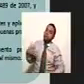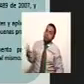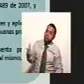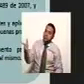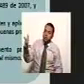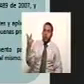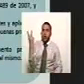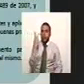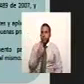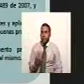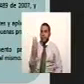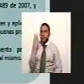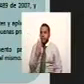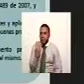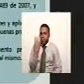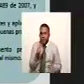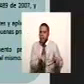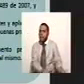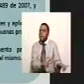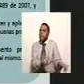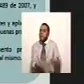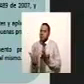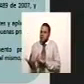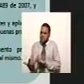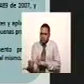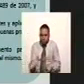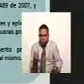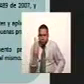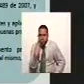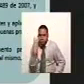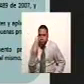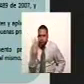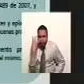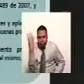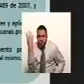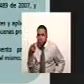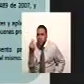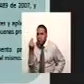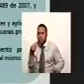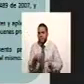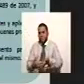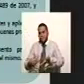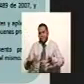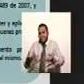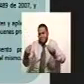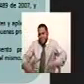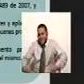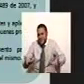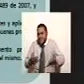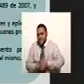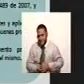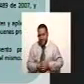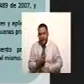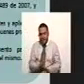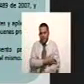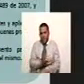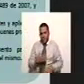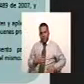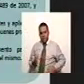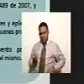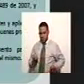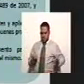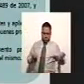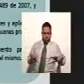una pérdida de eficiencia el transportador, que tampoco está sincerado en el sistema integral de costos